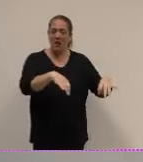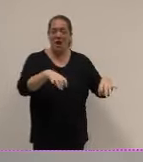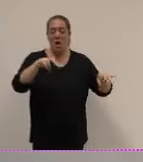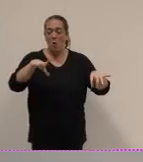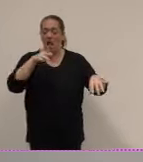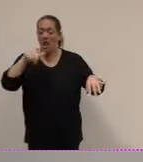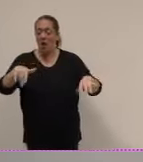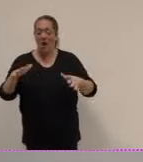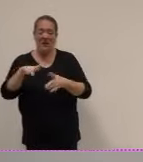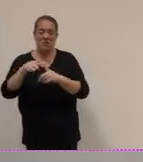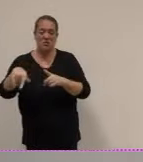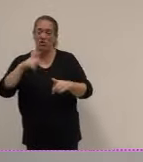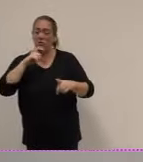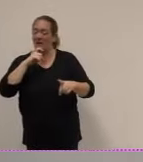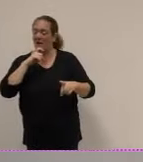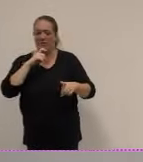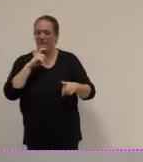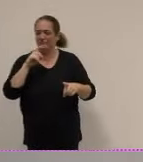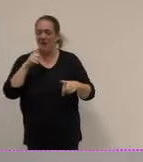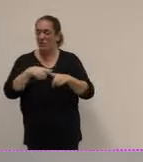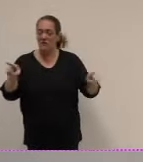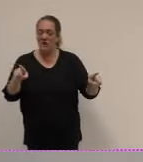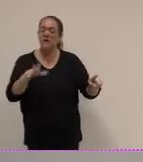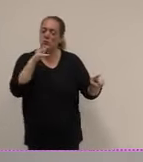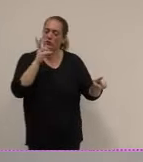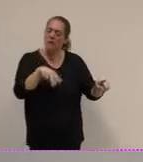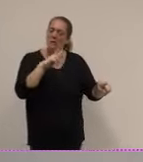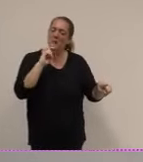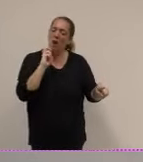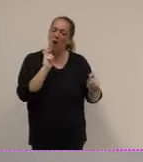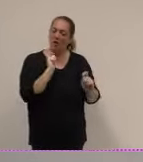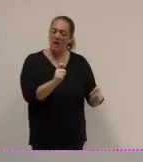complicada. Por lo tanto, también valoro la buena